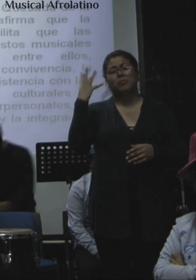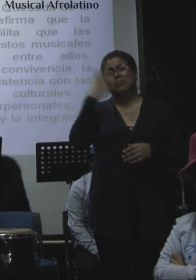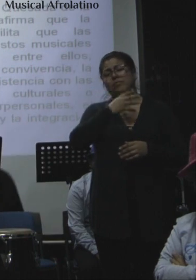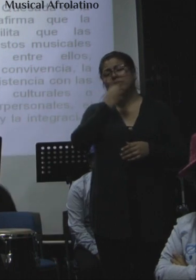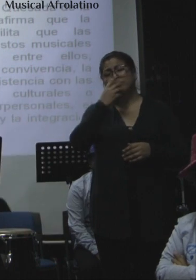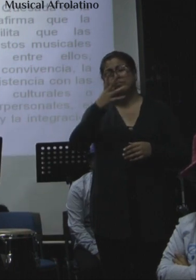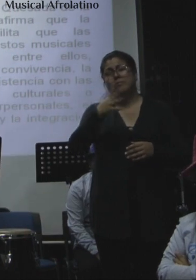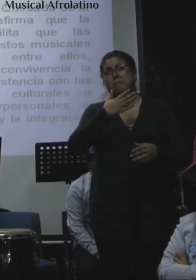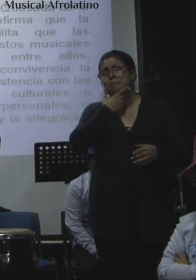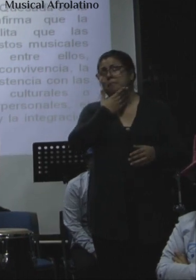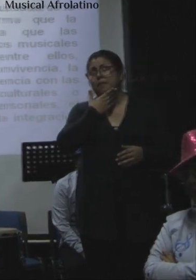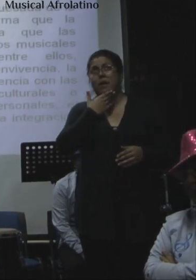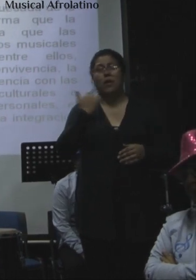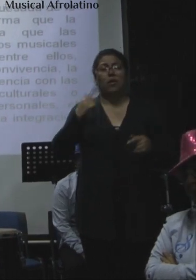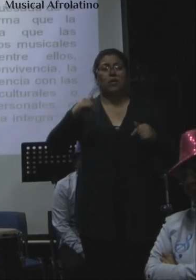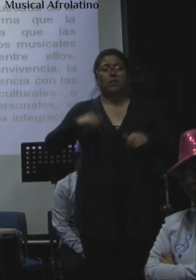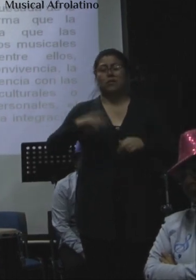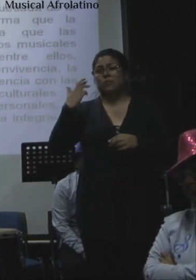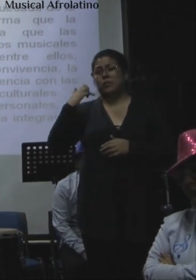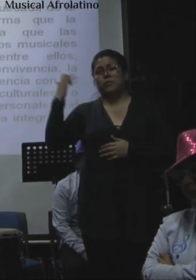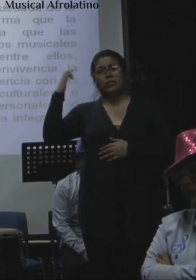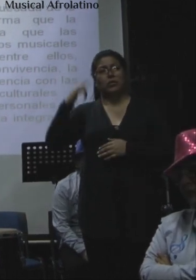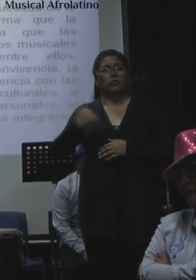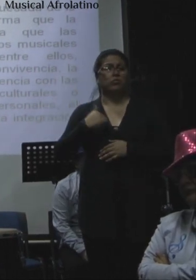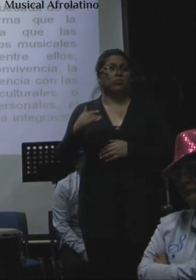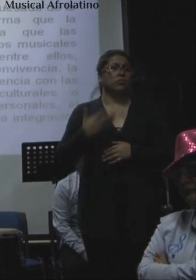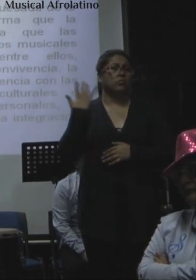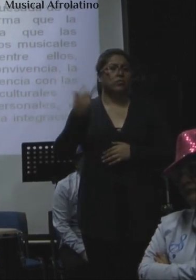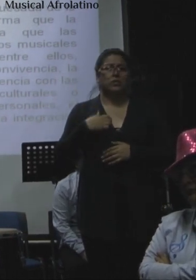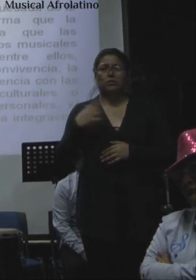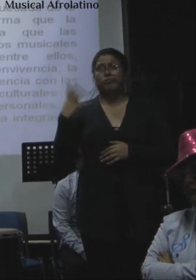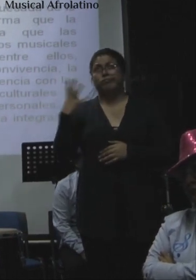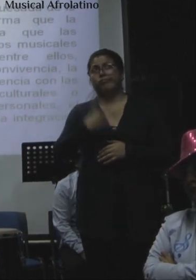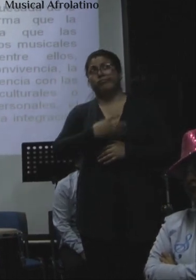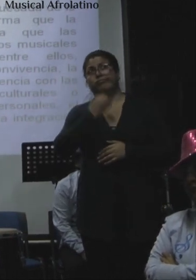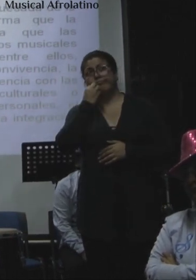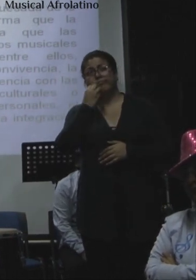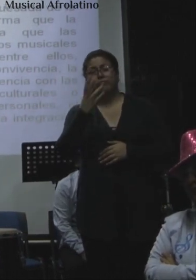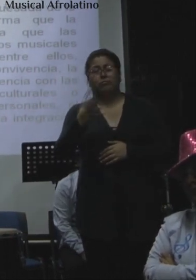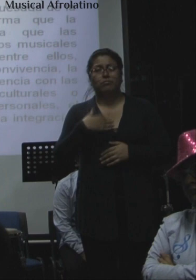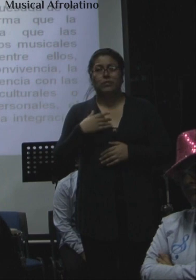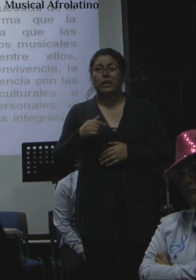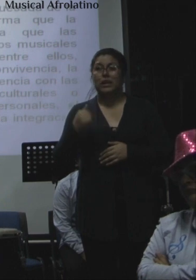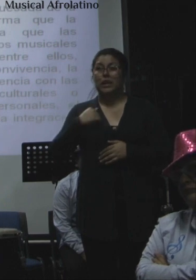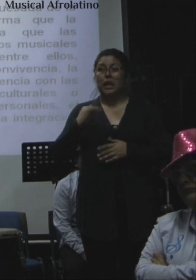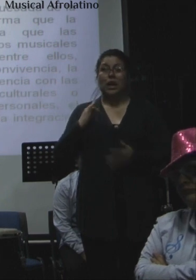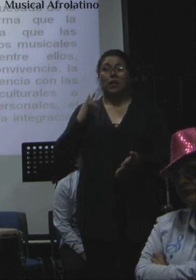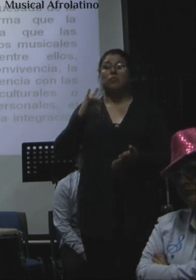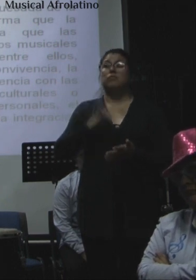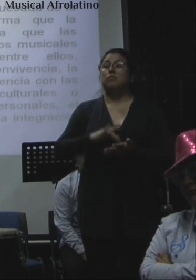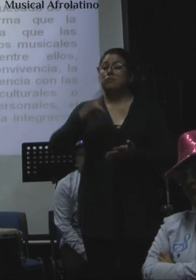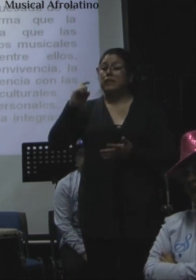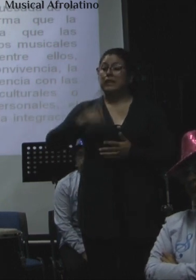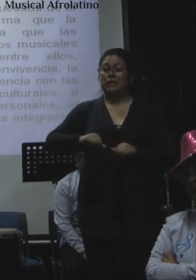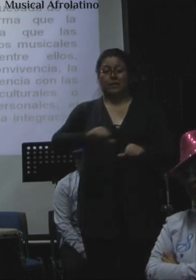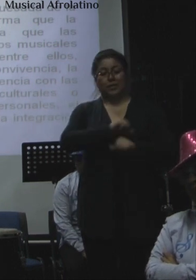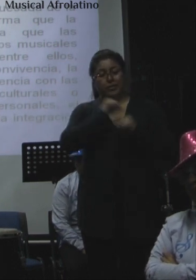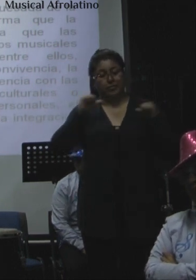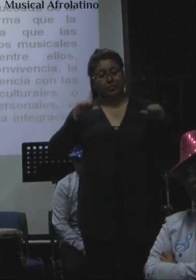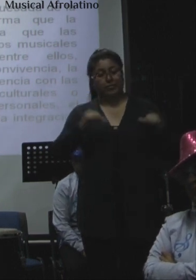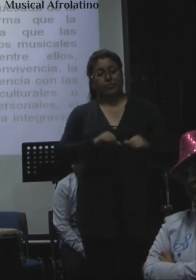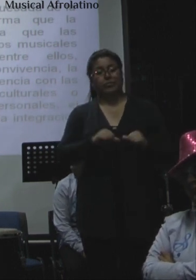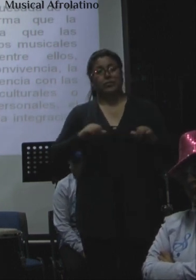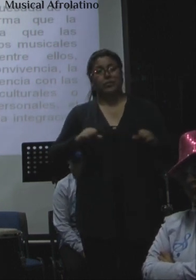en mi práctica profesional. Una cosa increíble. Claro, para medirse a esto hay que tener una vocación y un corazón